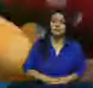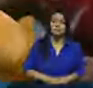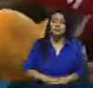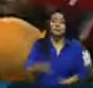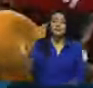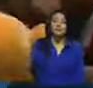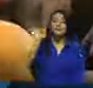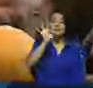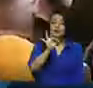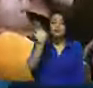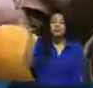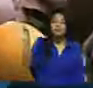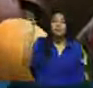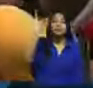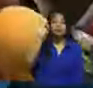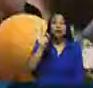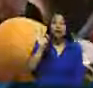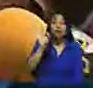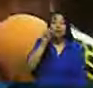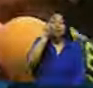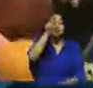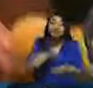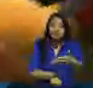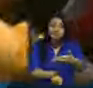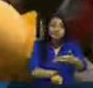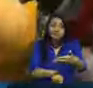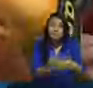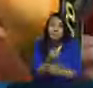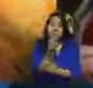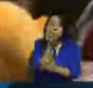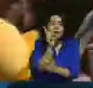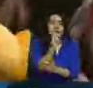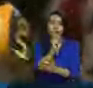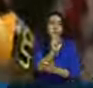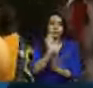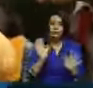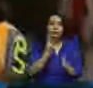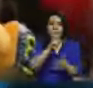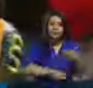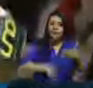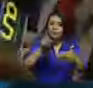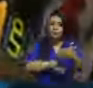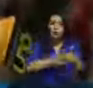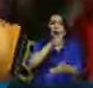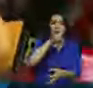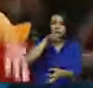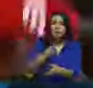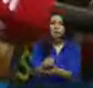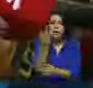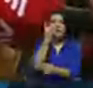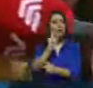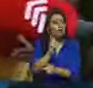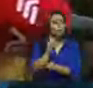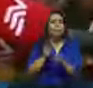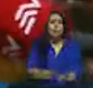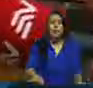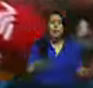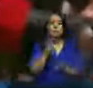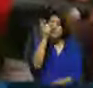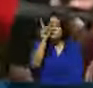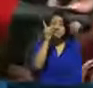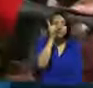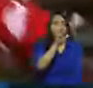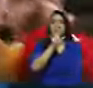elijan, escojan, no anulen, no dejen en blanco. Es responsabilidad buscar la mejor opción. General, así es